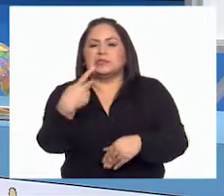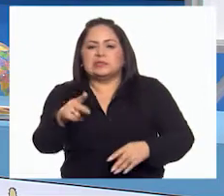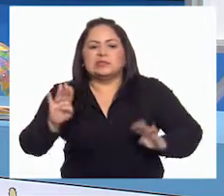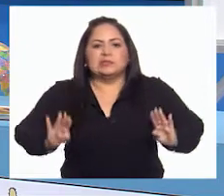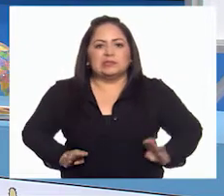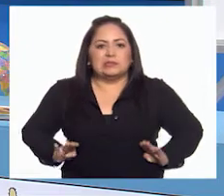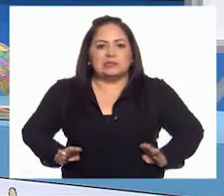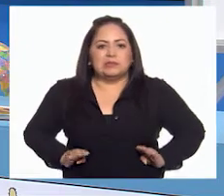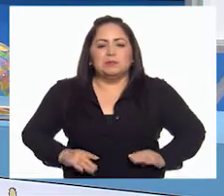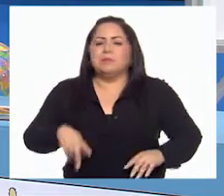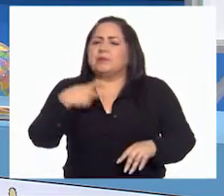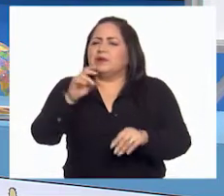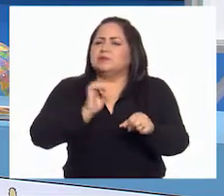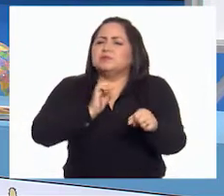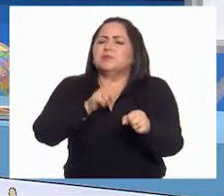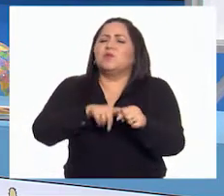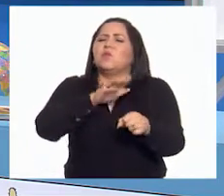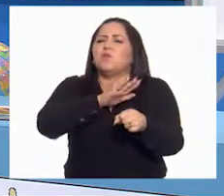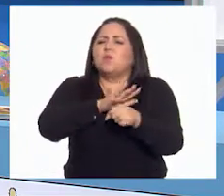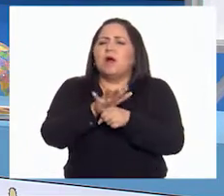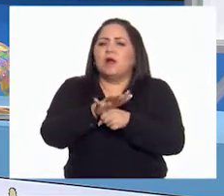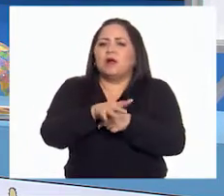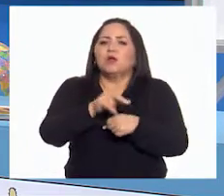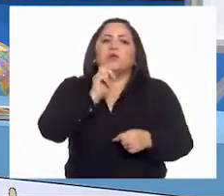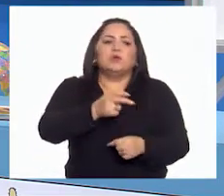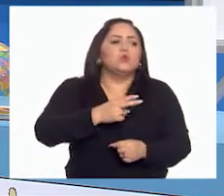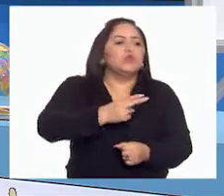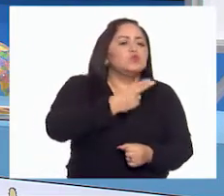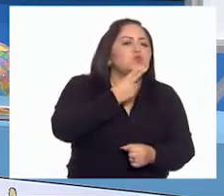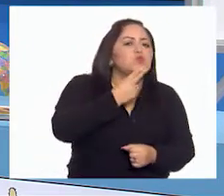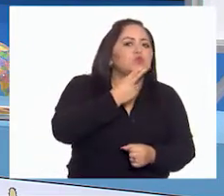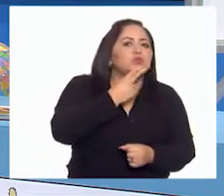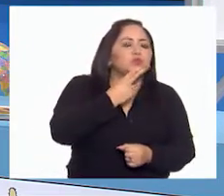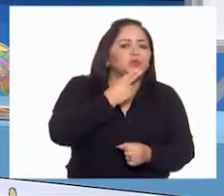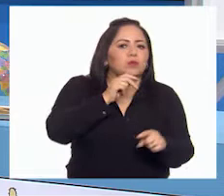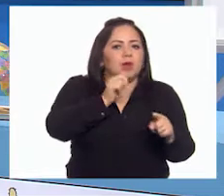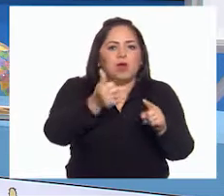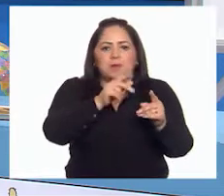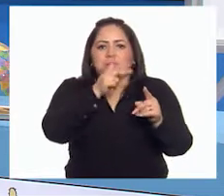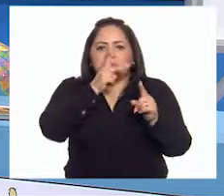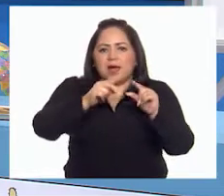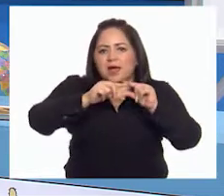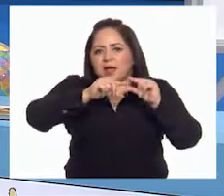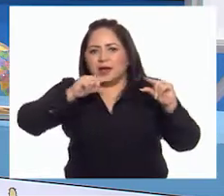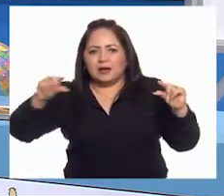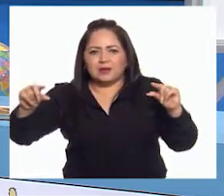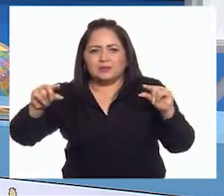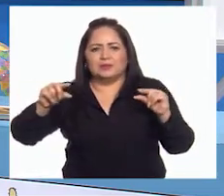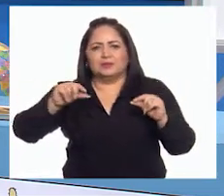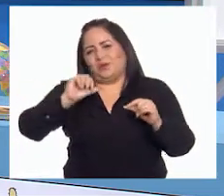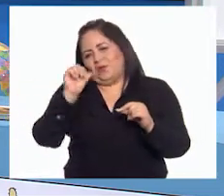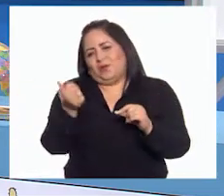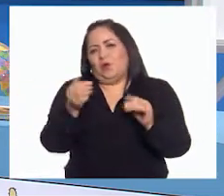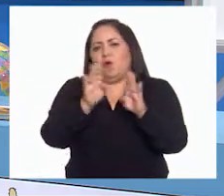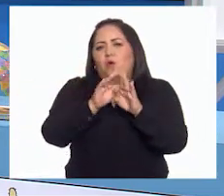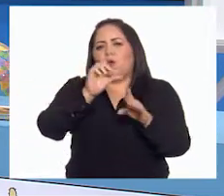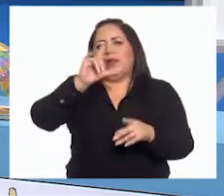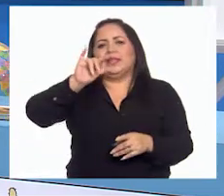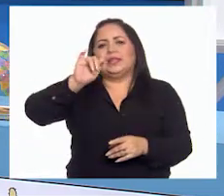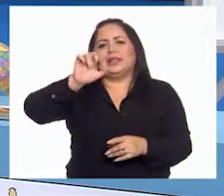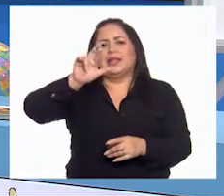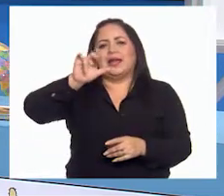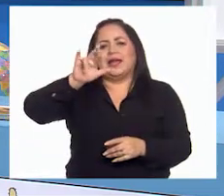características. En especial, nos centraremos en el uso del lenguaje figurado a través de figuras retóricas o